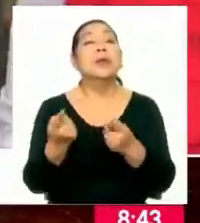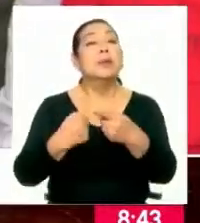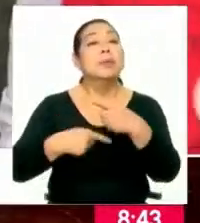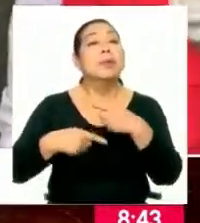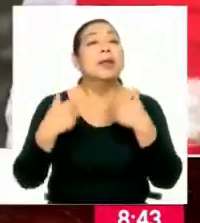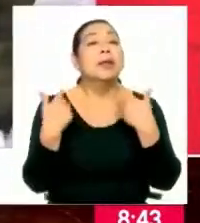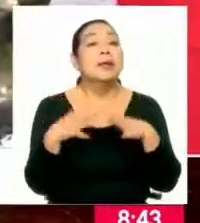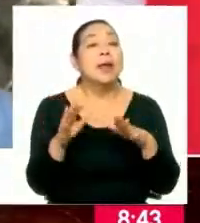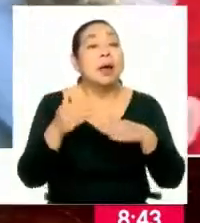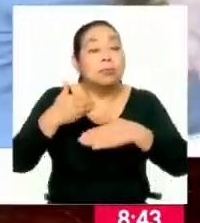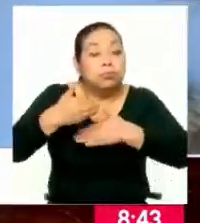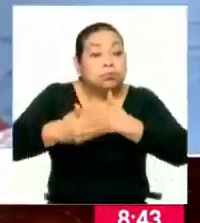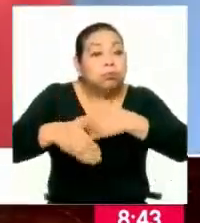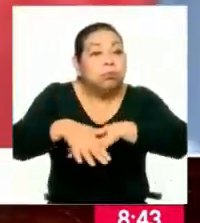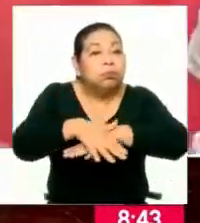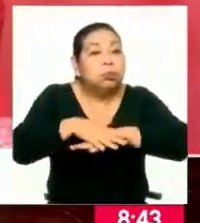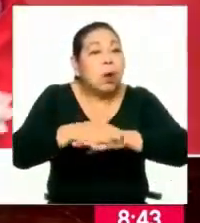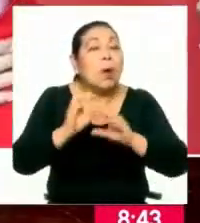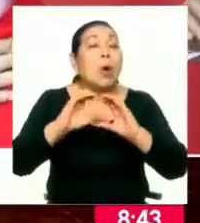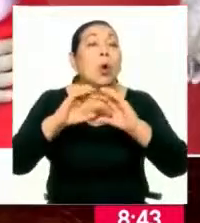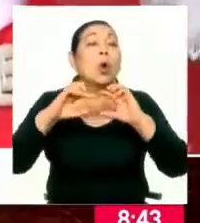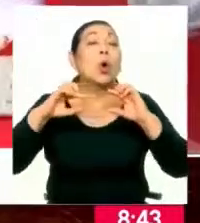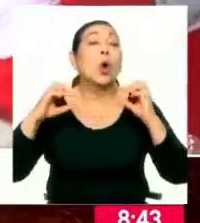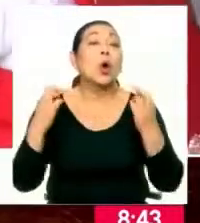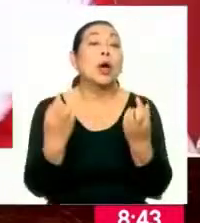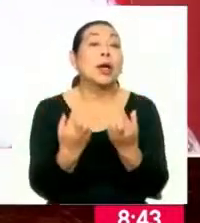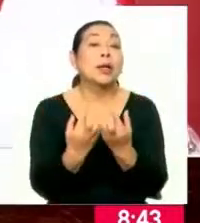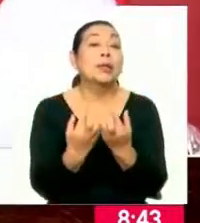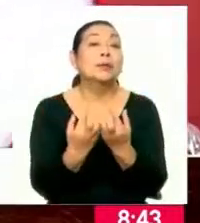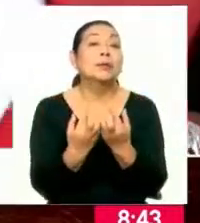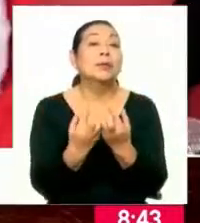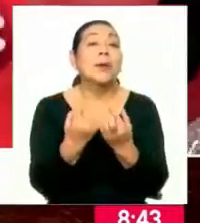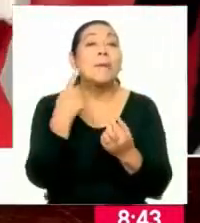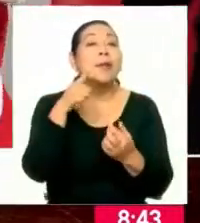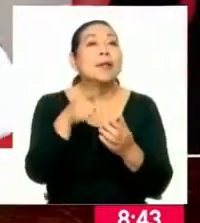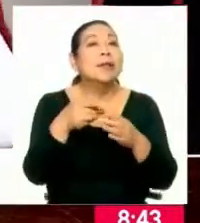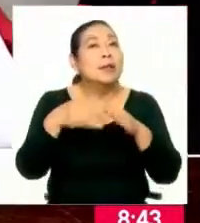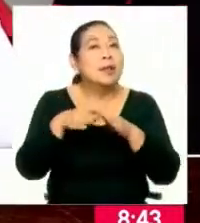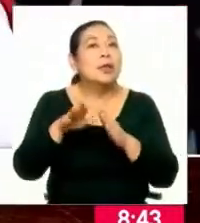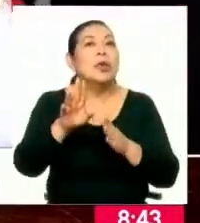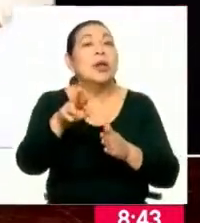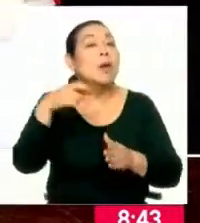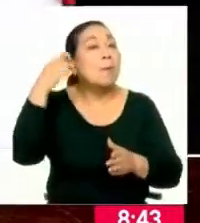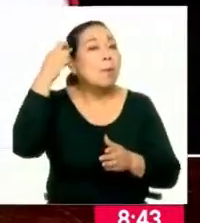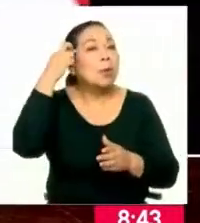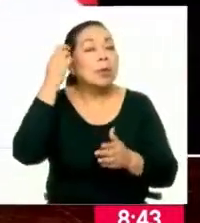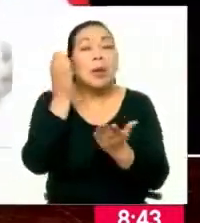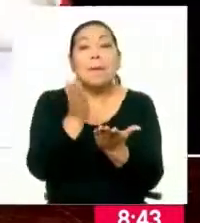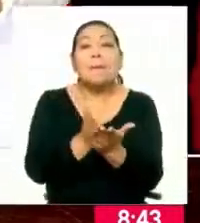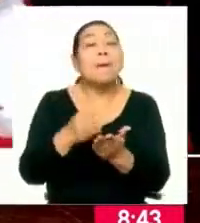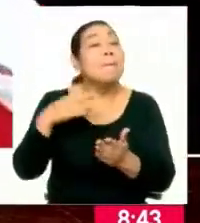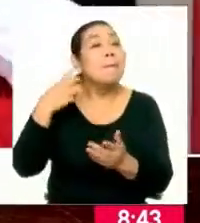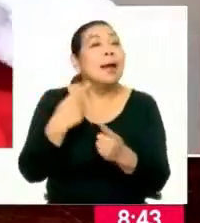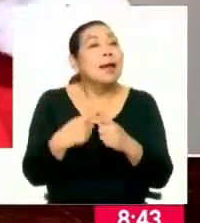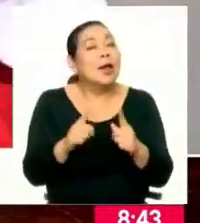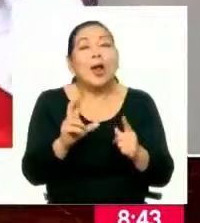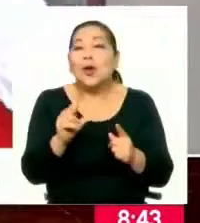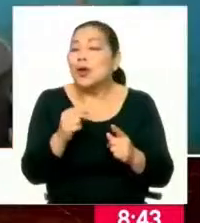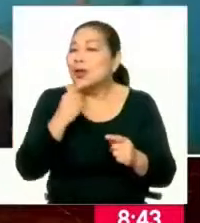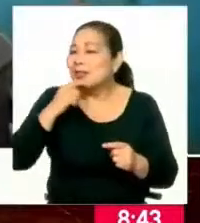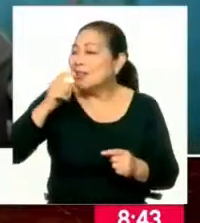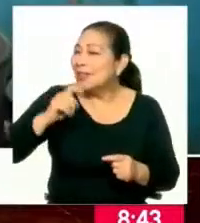a ser ya un proceso parlamentario de carácter meramente político, con decisiones políticas, y que